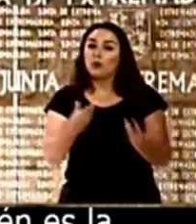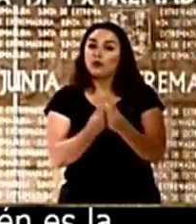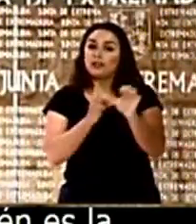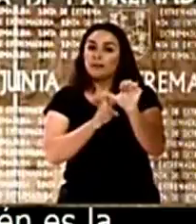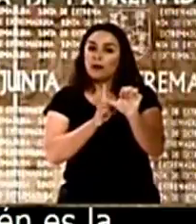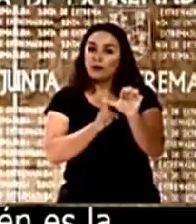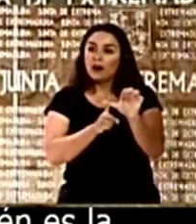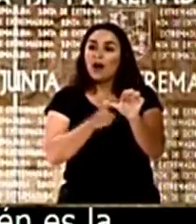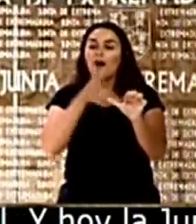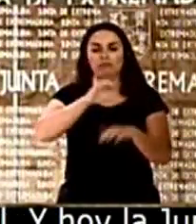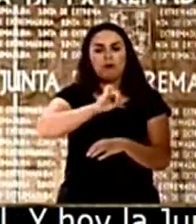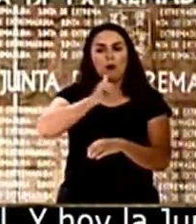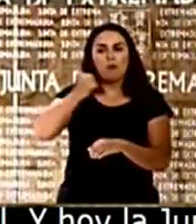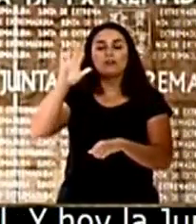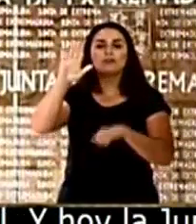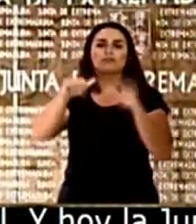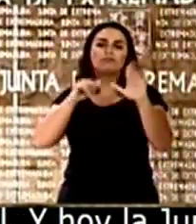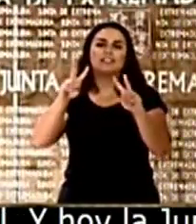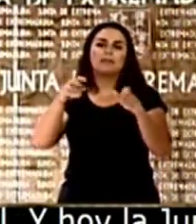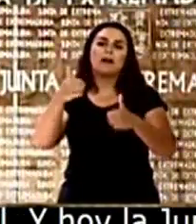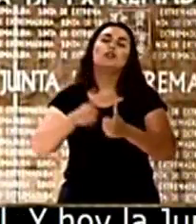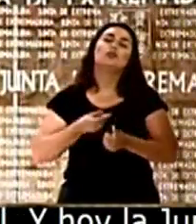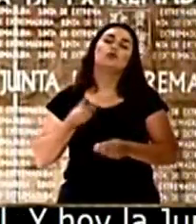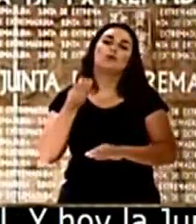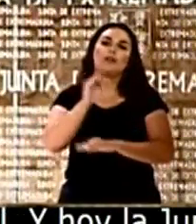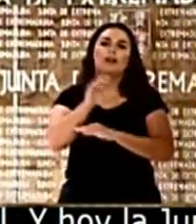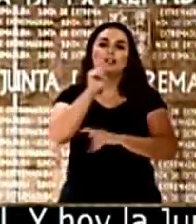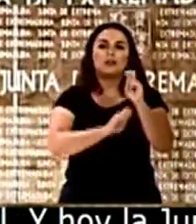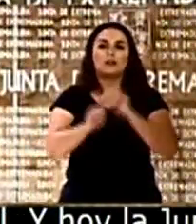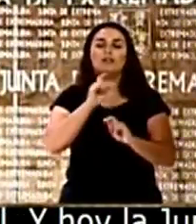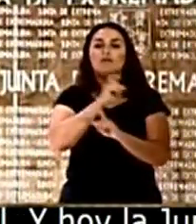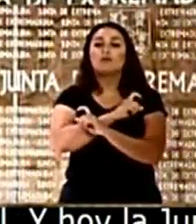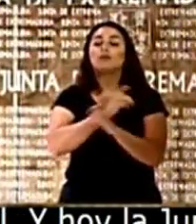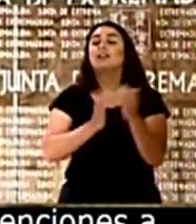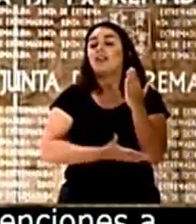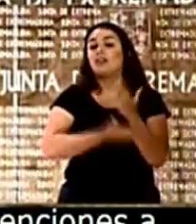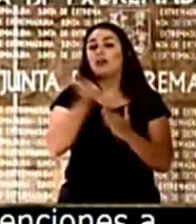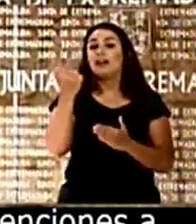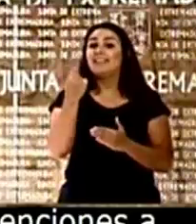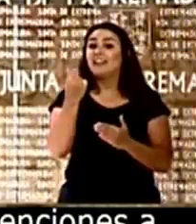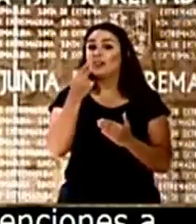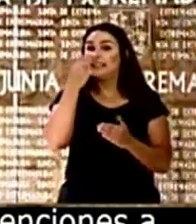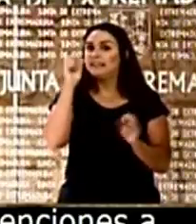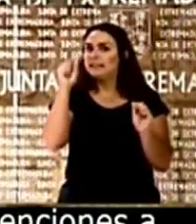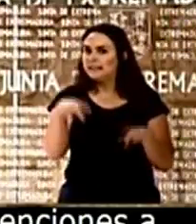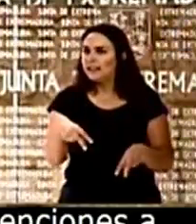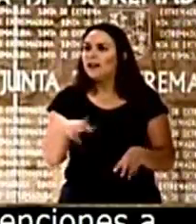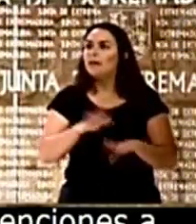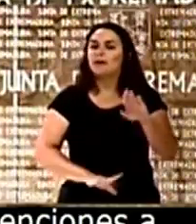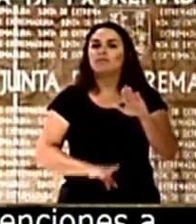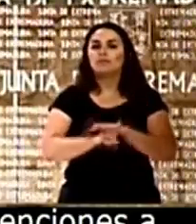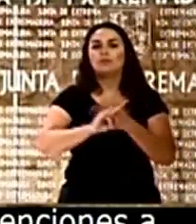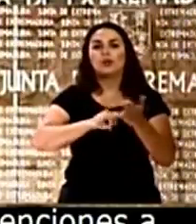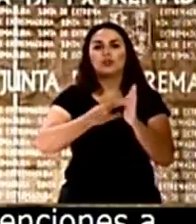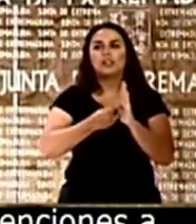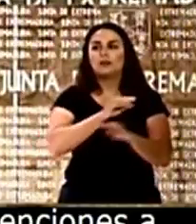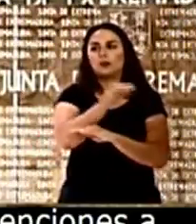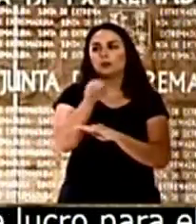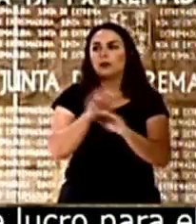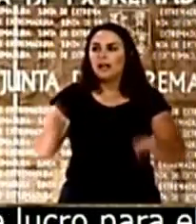Extremadura aprueba la convocatoria de subvenciones a asociaciones y fundaciones privadas sin ánimo de lucro para el desarrollo de proyectos de conservación